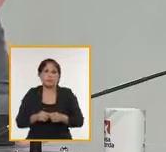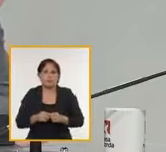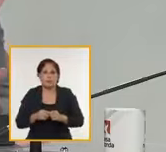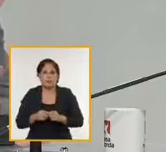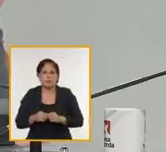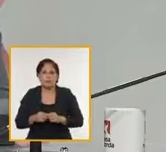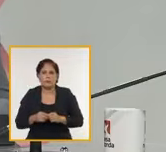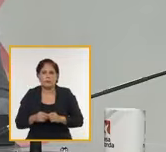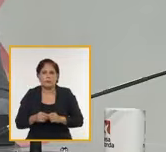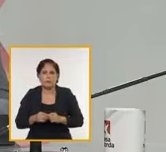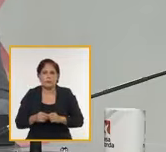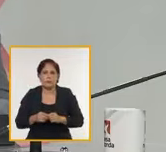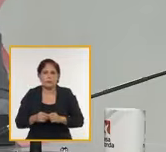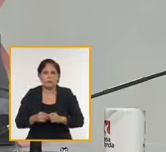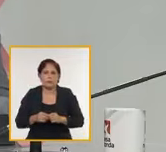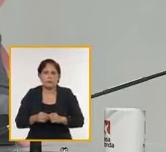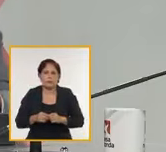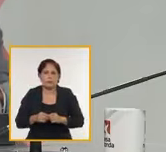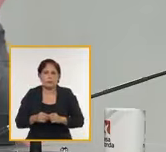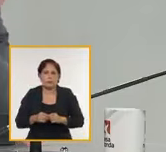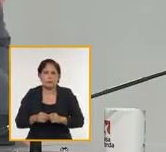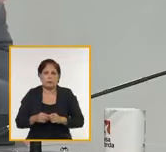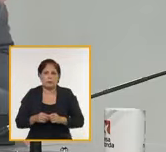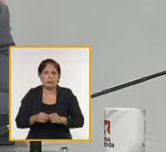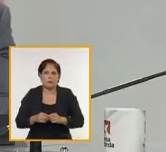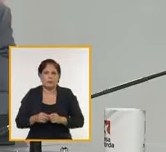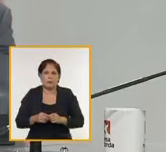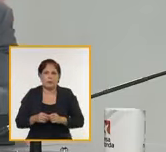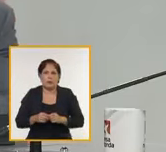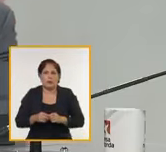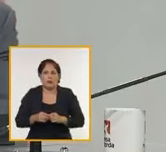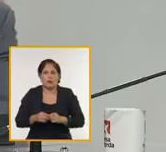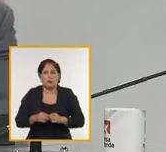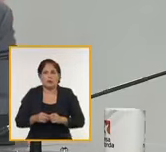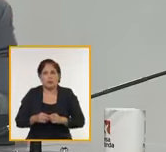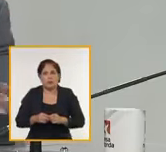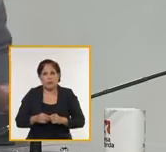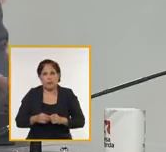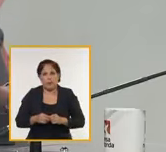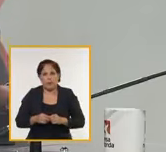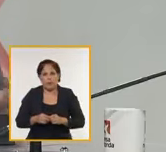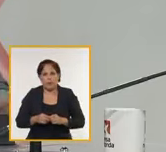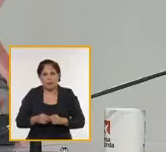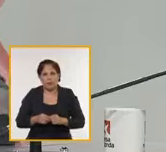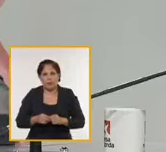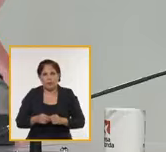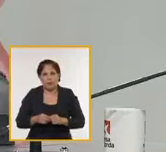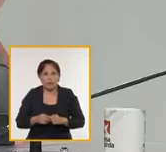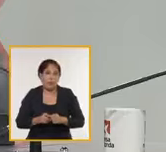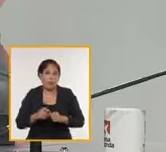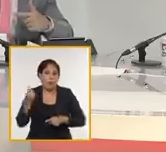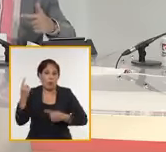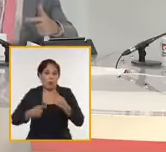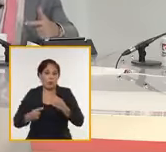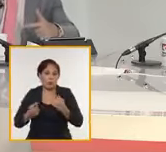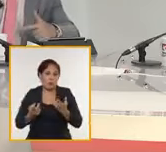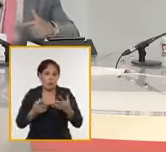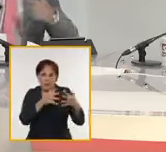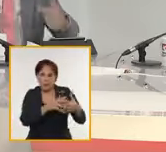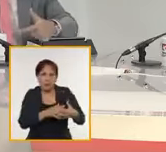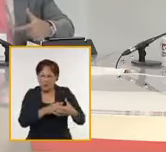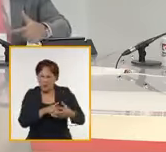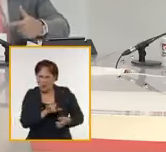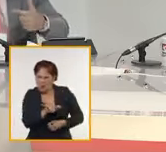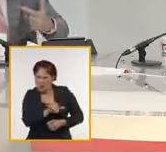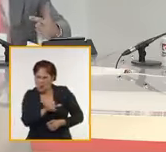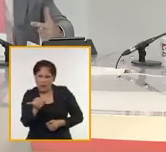hablábamos, a lo que, por ejemplo, hoy impone desde su puesto en la Casa Blanca el presidente Donald Trump, que es todo lo contrario, ¿no?